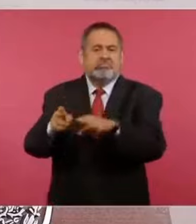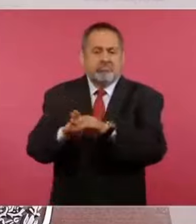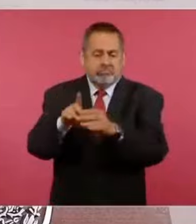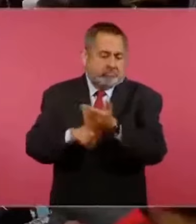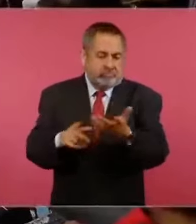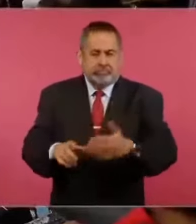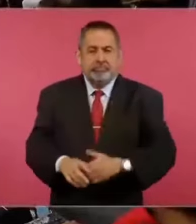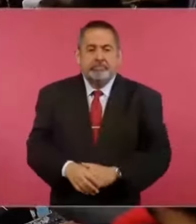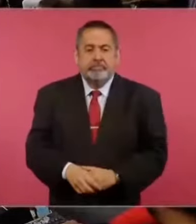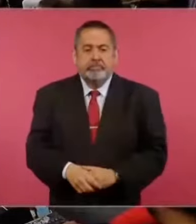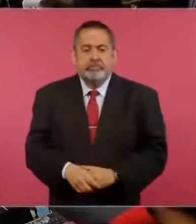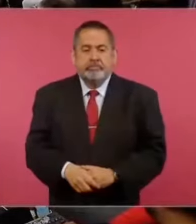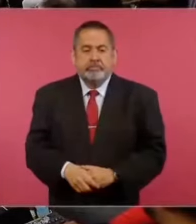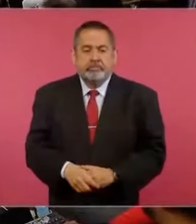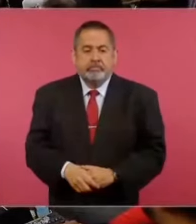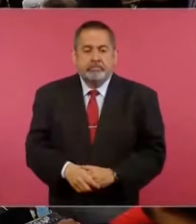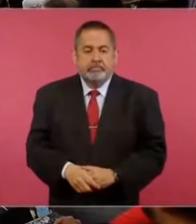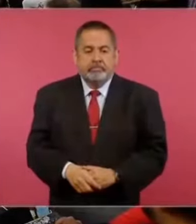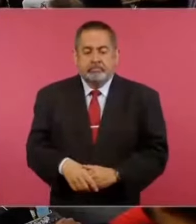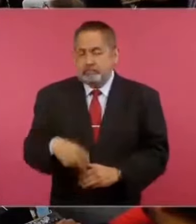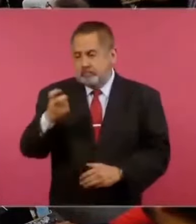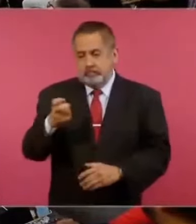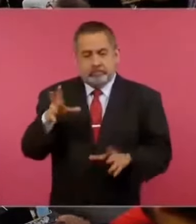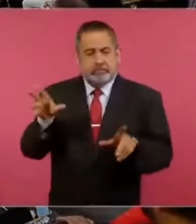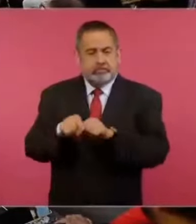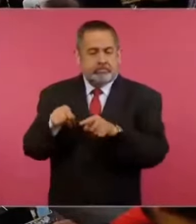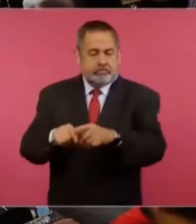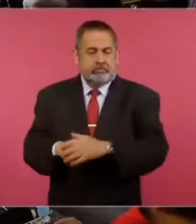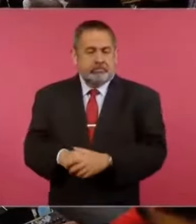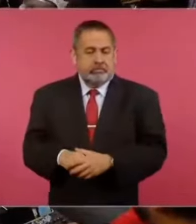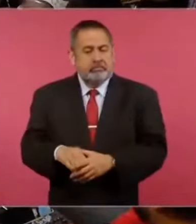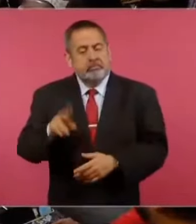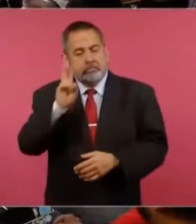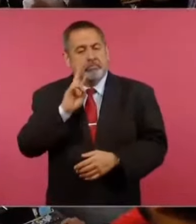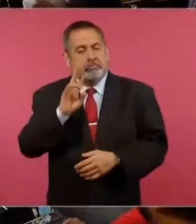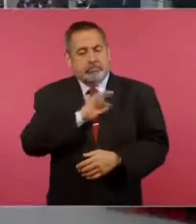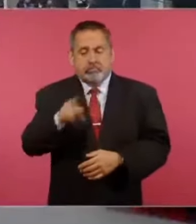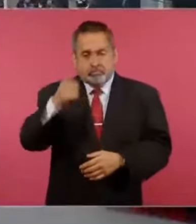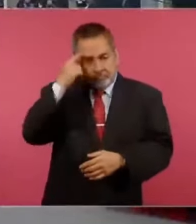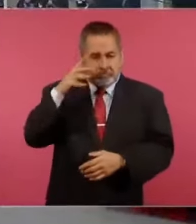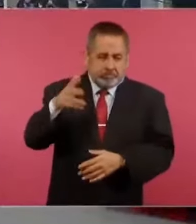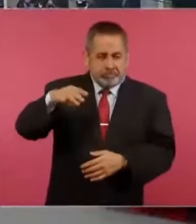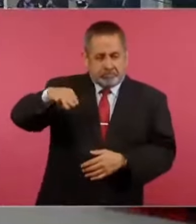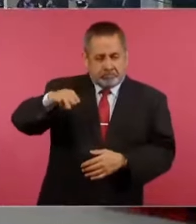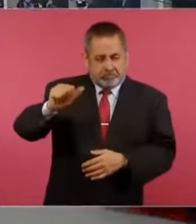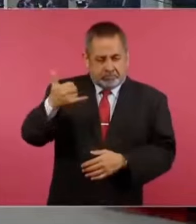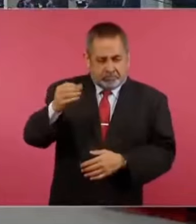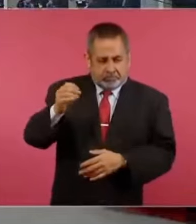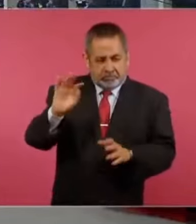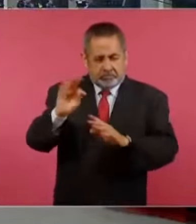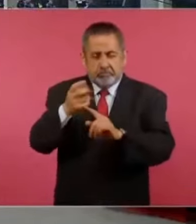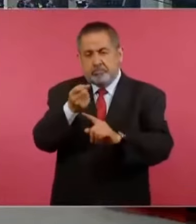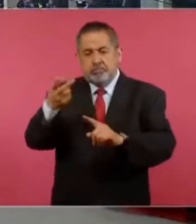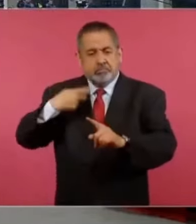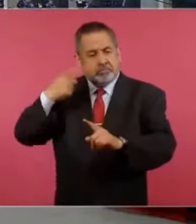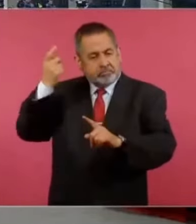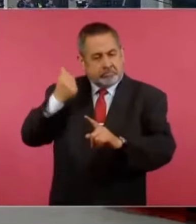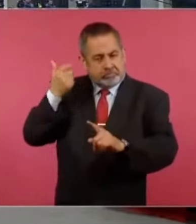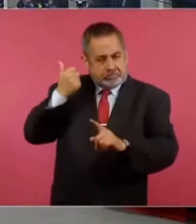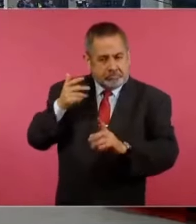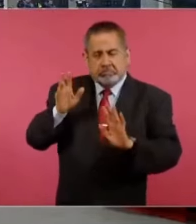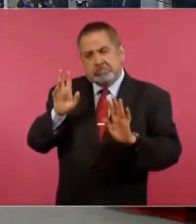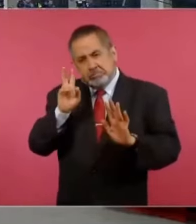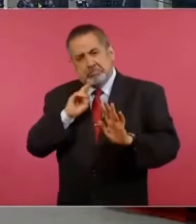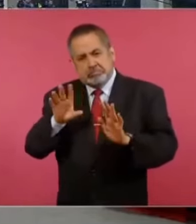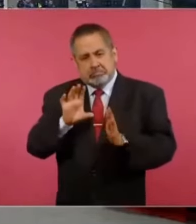laboral. Eso es básicamente. Sí, entonces podríamos decir que ya para mayo los pensionados podrán pues